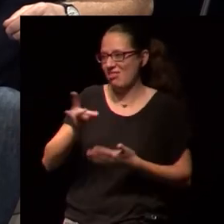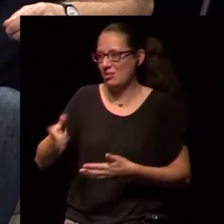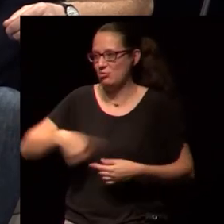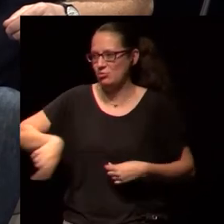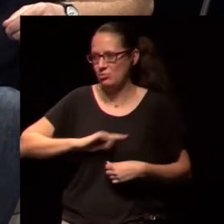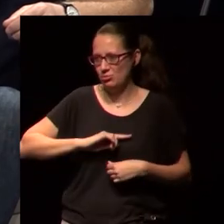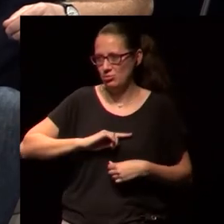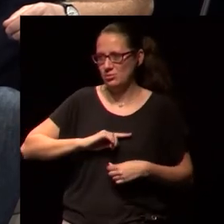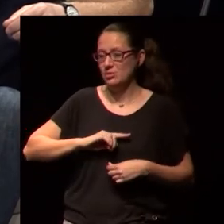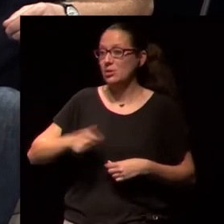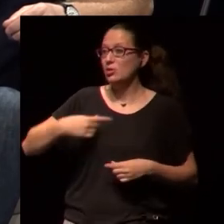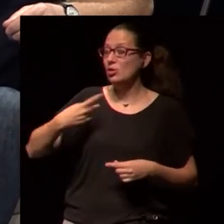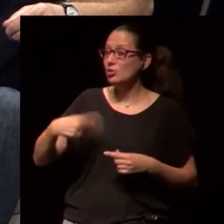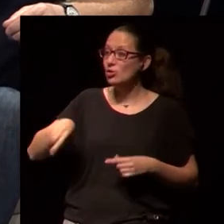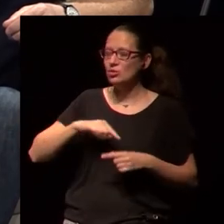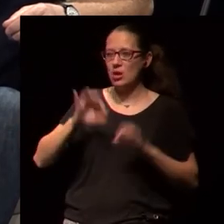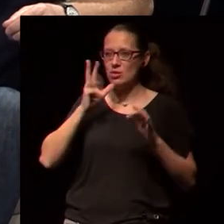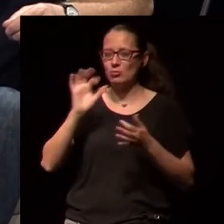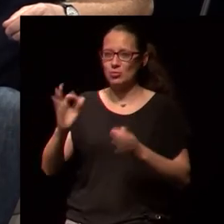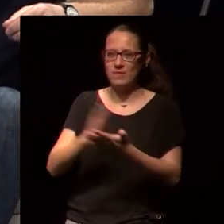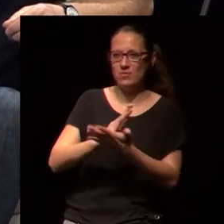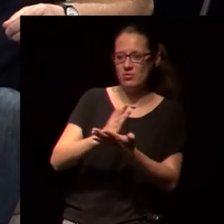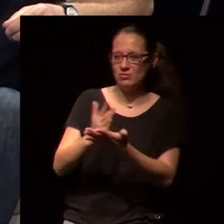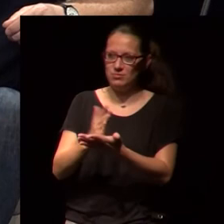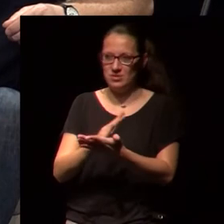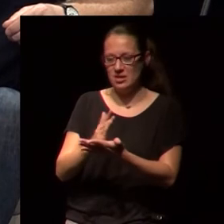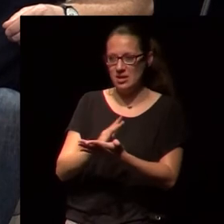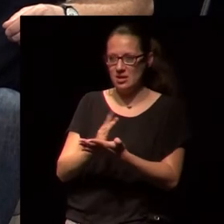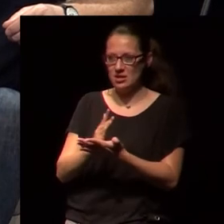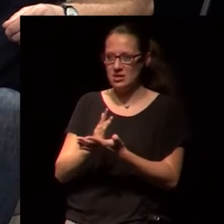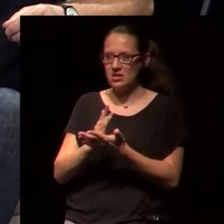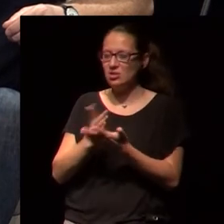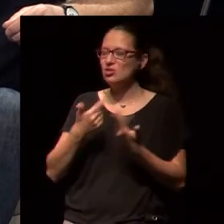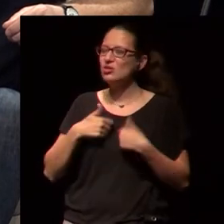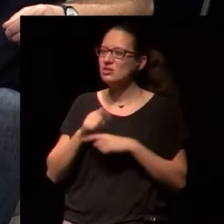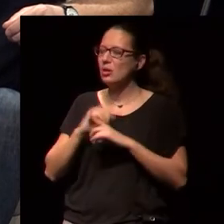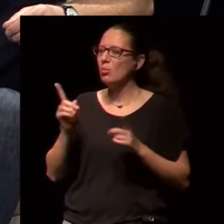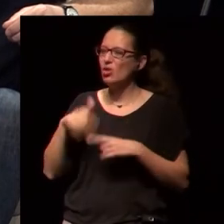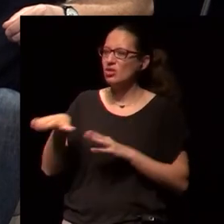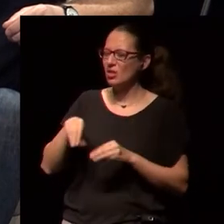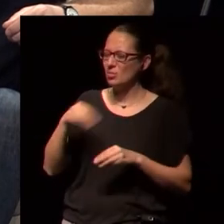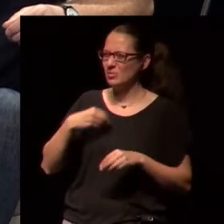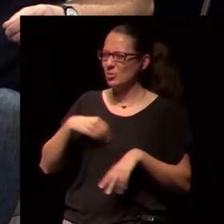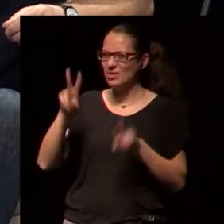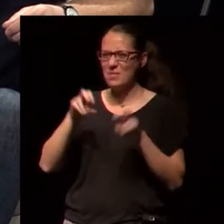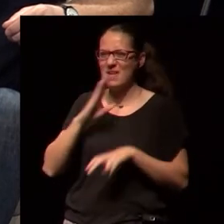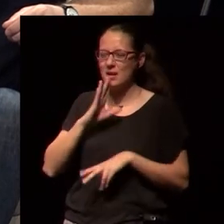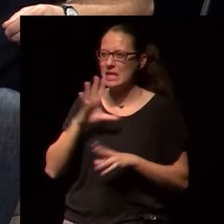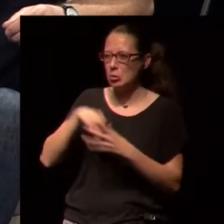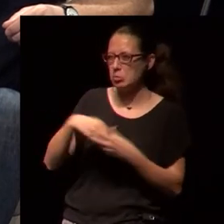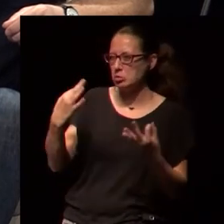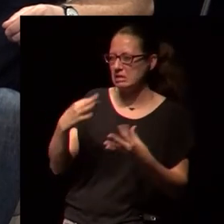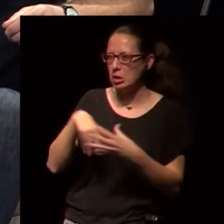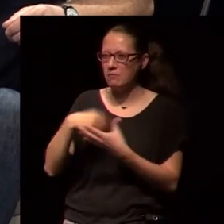Estamos en esa frontera, François. Yo tampoco entiendo el tema ese de qué incluimos y qué no incluimos. Ya lo comenté ayer,